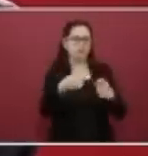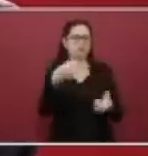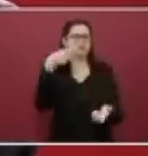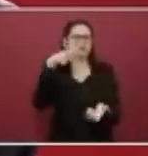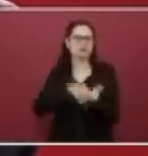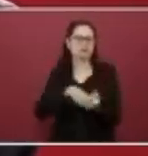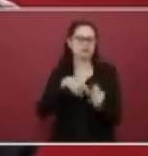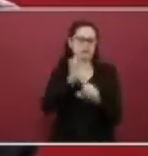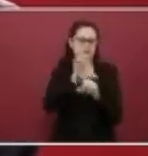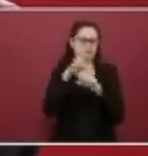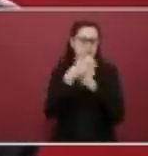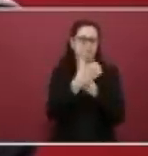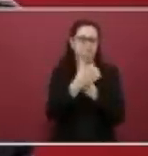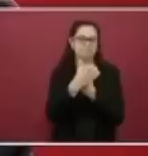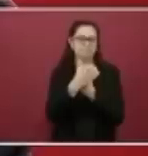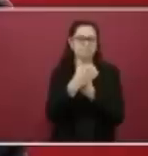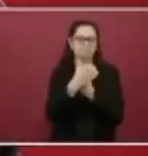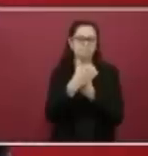encargada